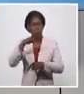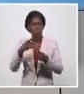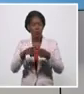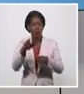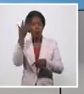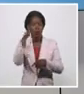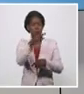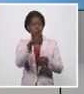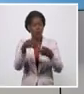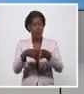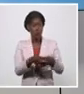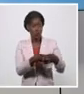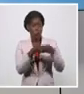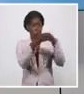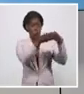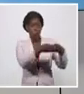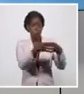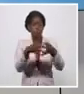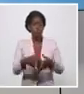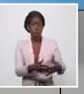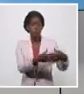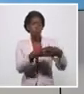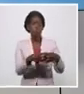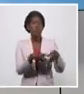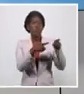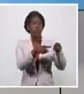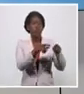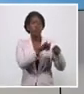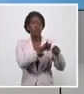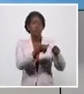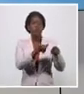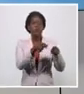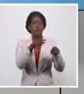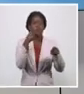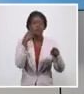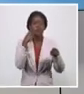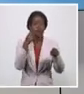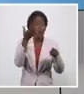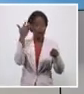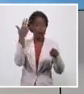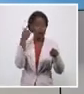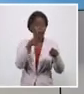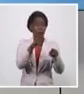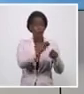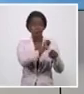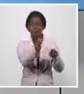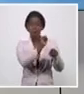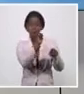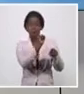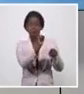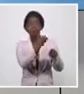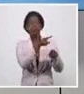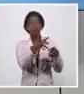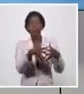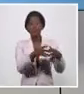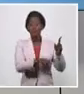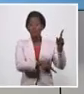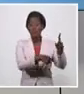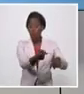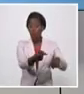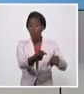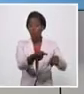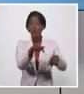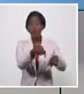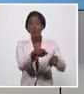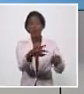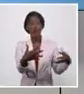Unidos hace algunos meses fueron objeto de campañas de linchamiento mediático y ellos ahora son parte de un canto que de amor